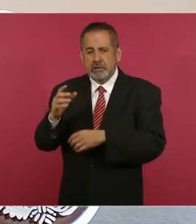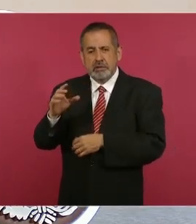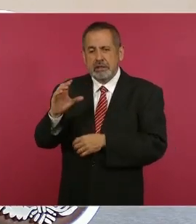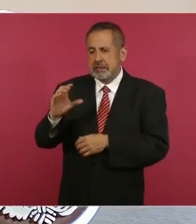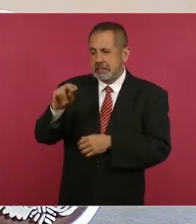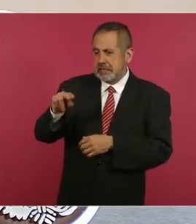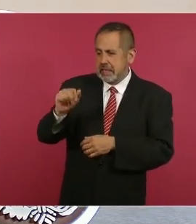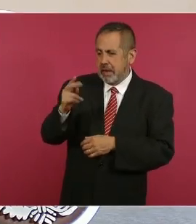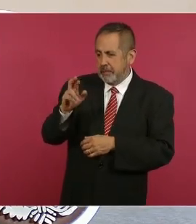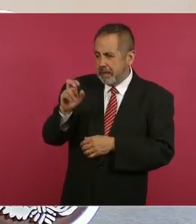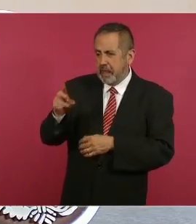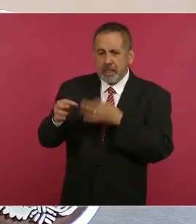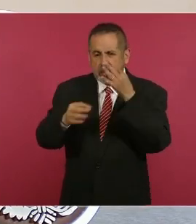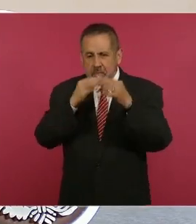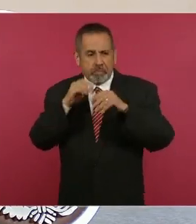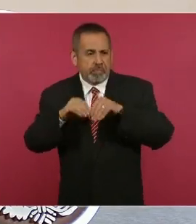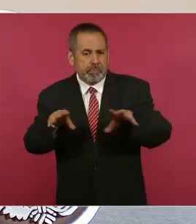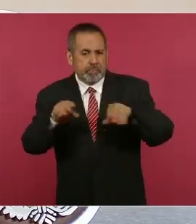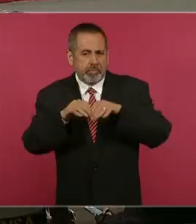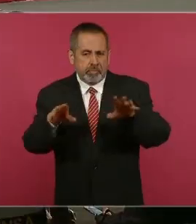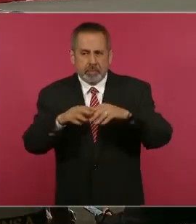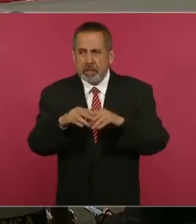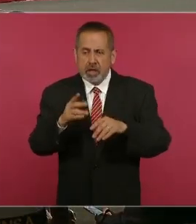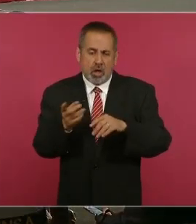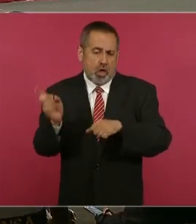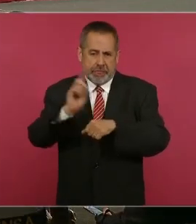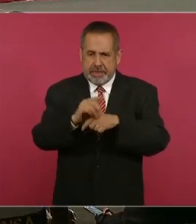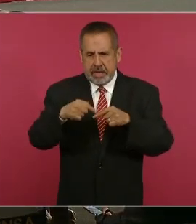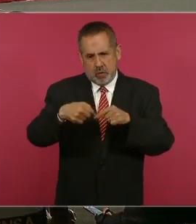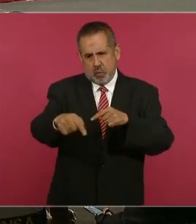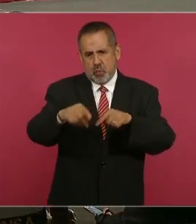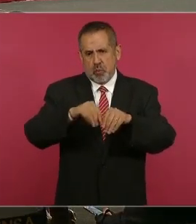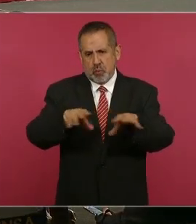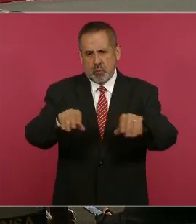de Protección Civil en el transcurso del día.